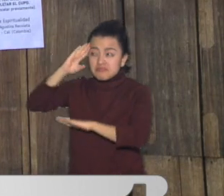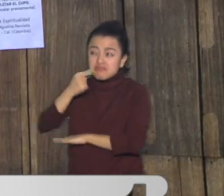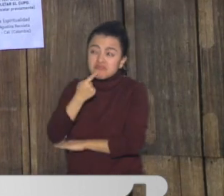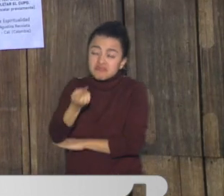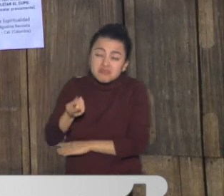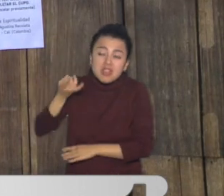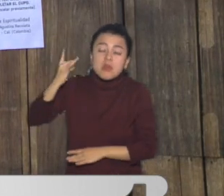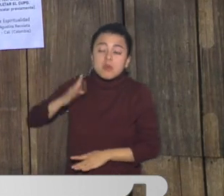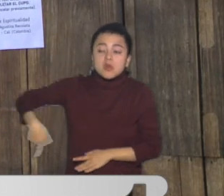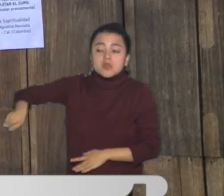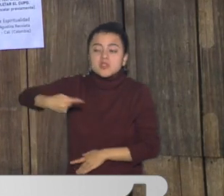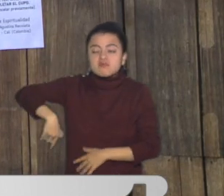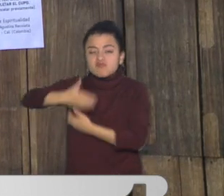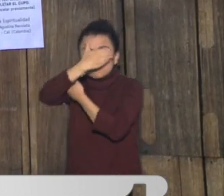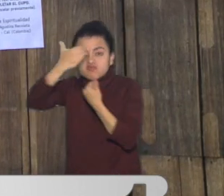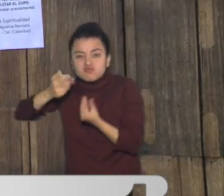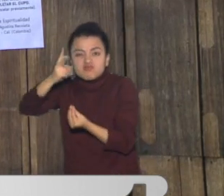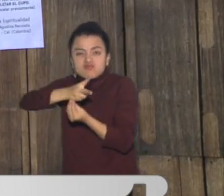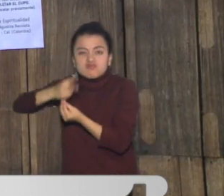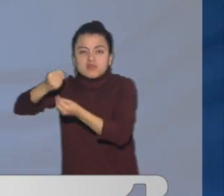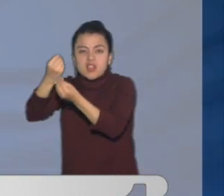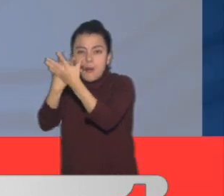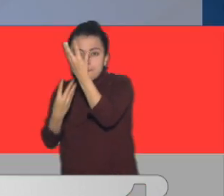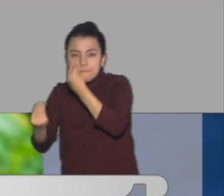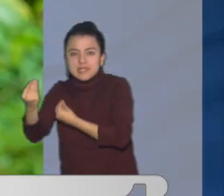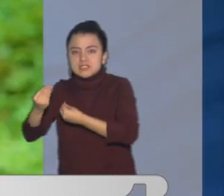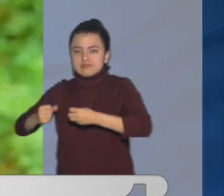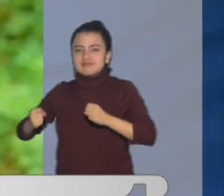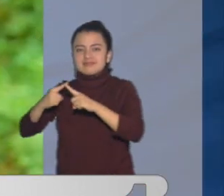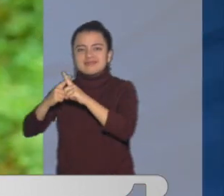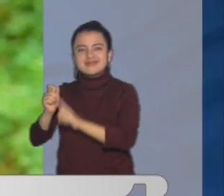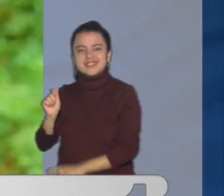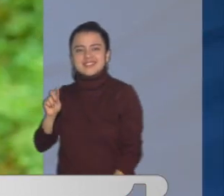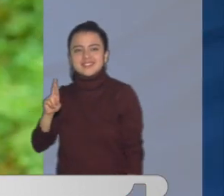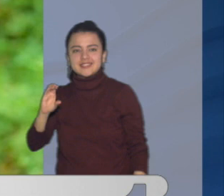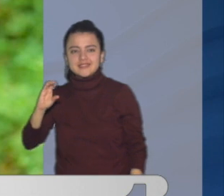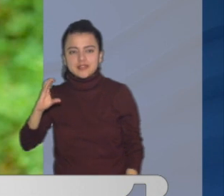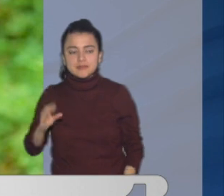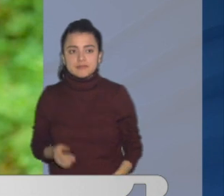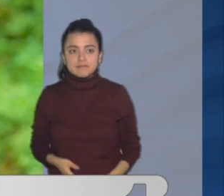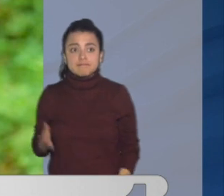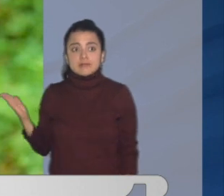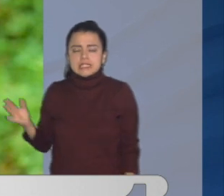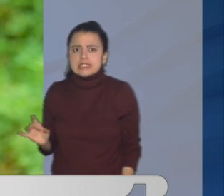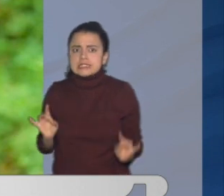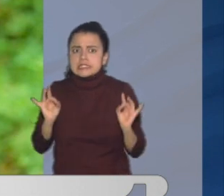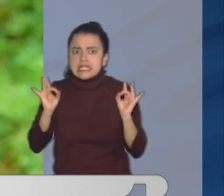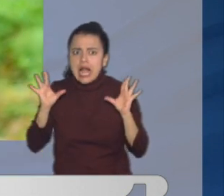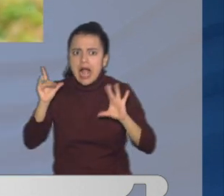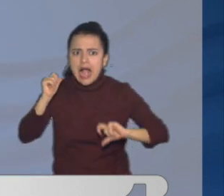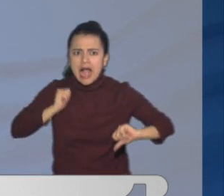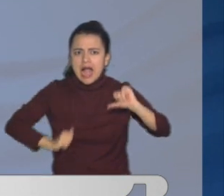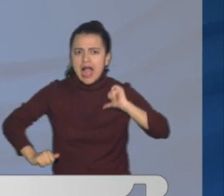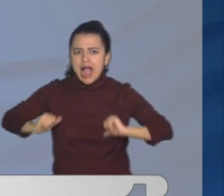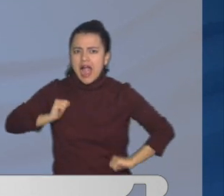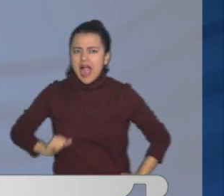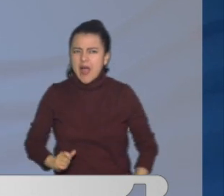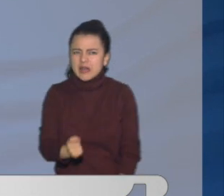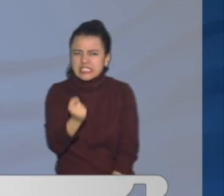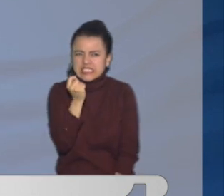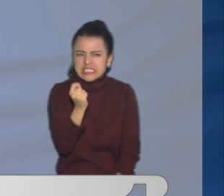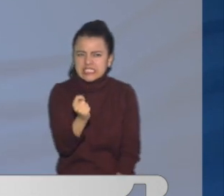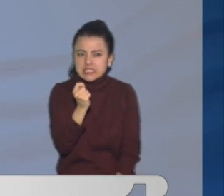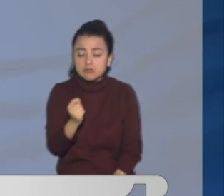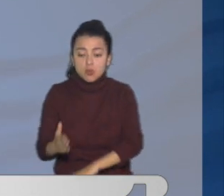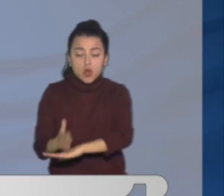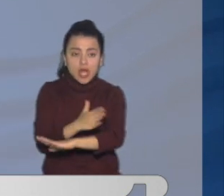sector delinque una disidencia de las FARC. Gravemente herido se encuentra el concejal de Dagua, Dairo Antonio Útima, luego de